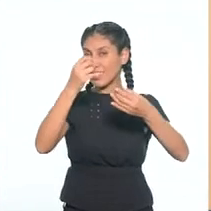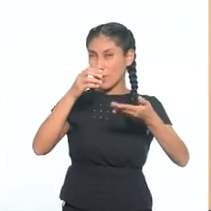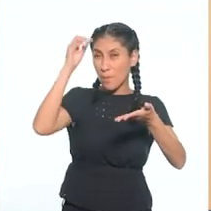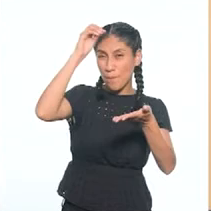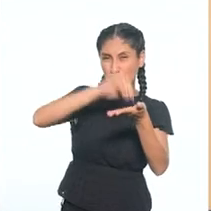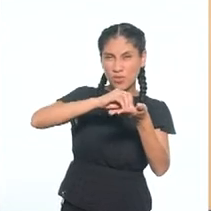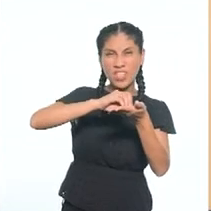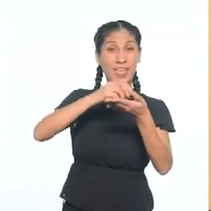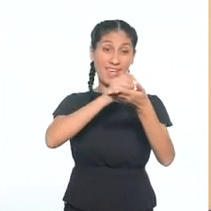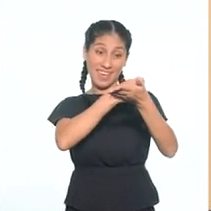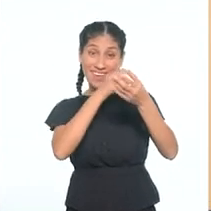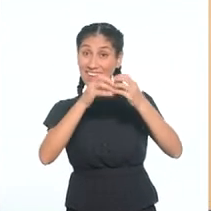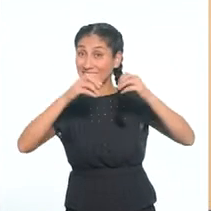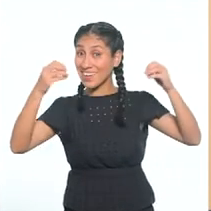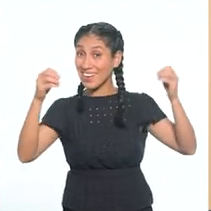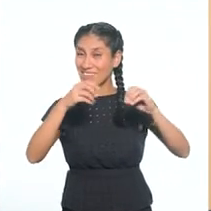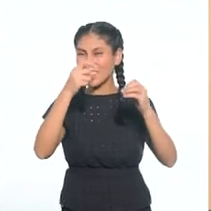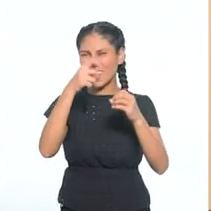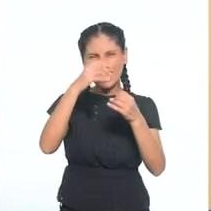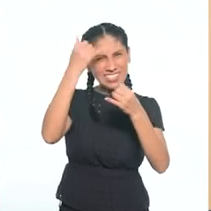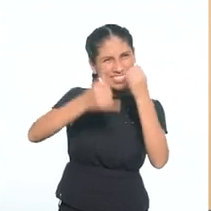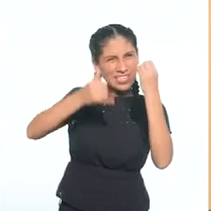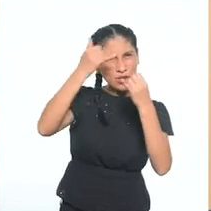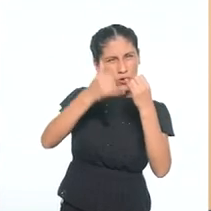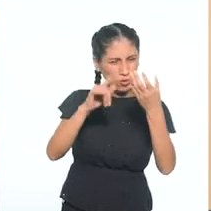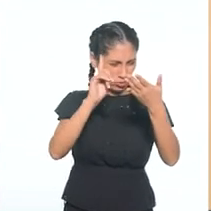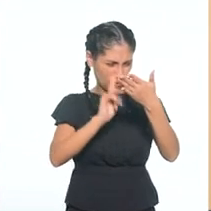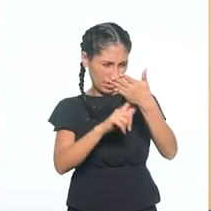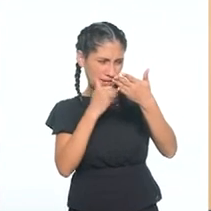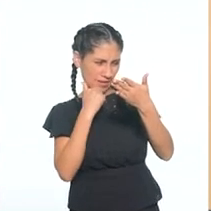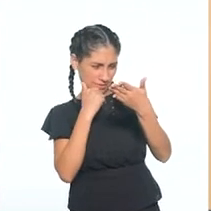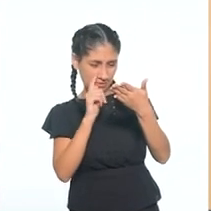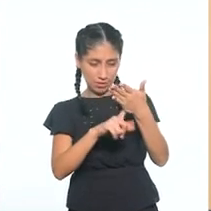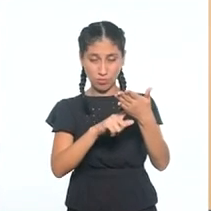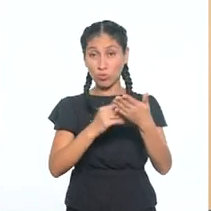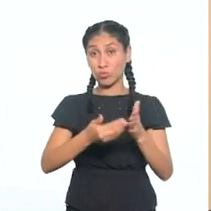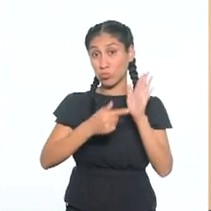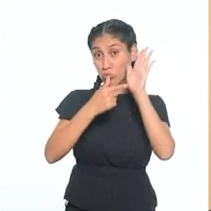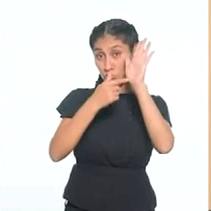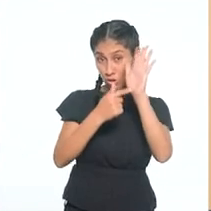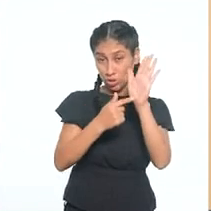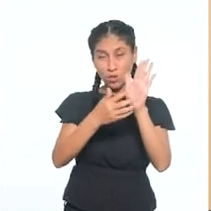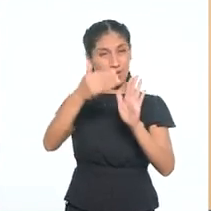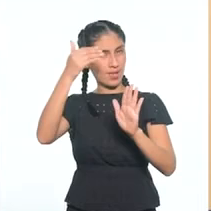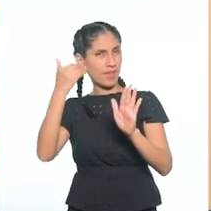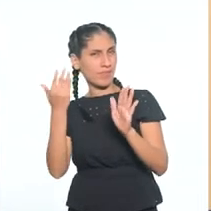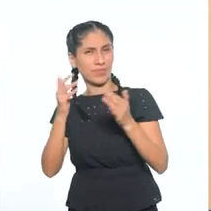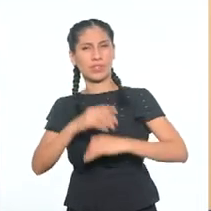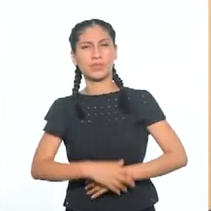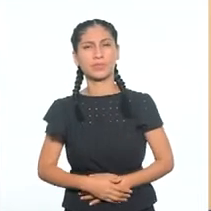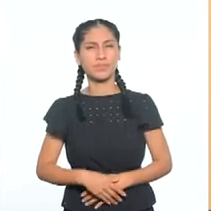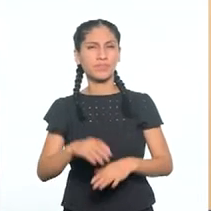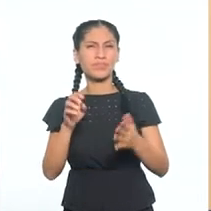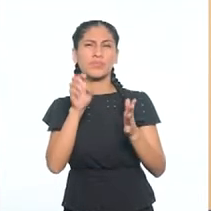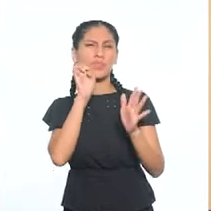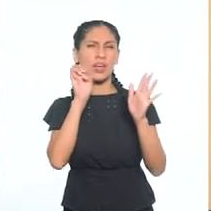conclusión en el que se tiene que hacer una síntesis de las ideas presentadas en los párrafos anteriores